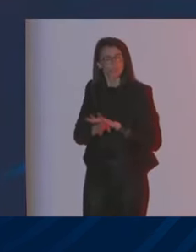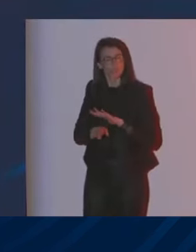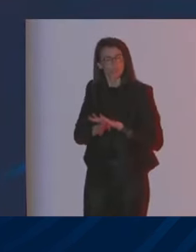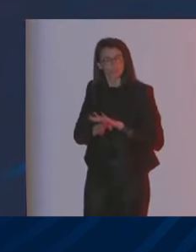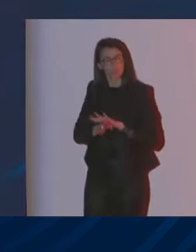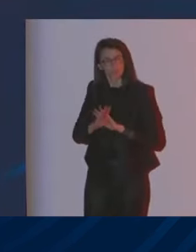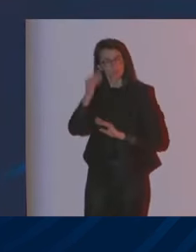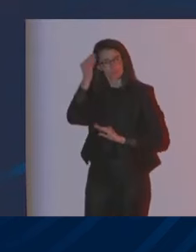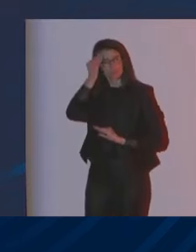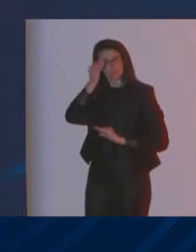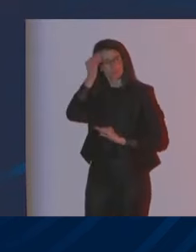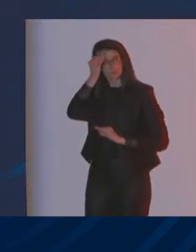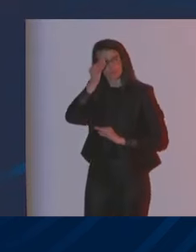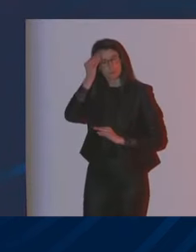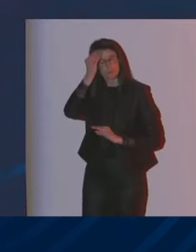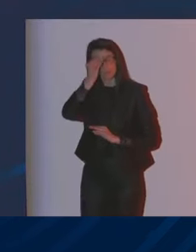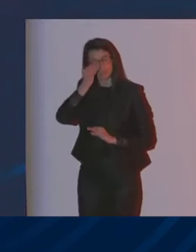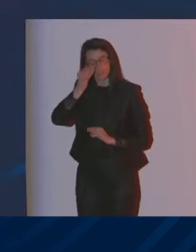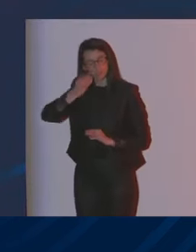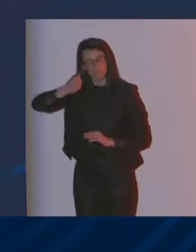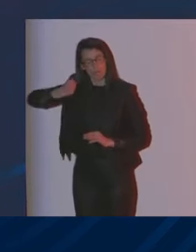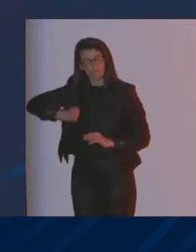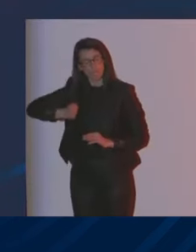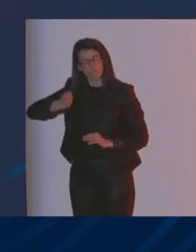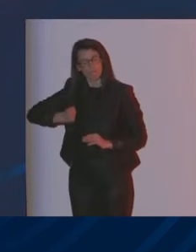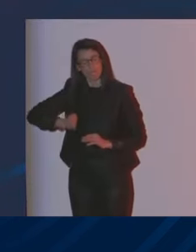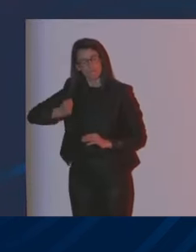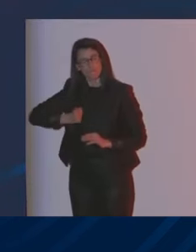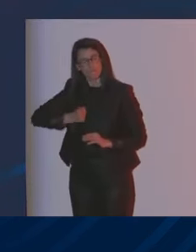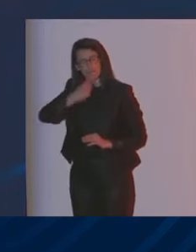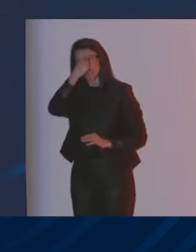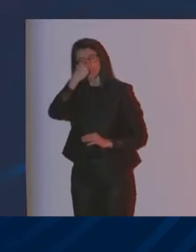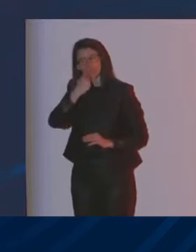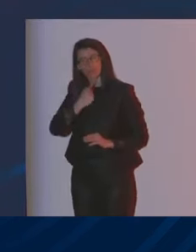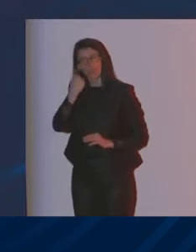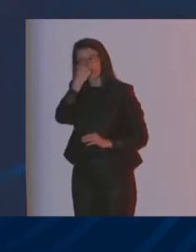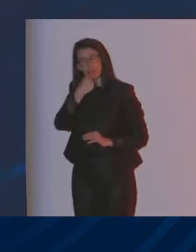es inclemente y adopta muchas caras.